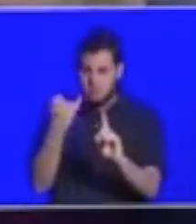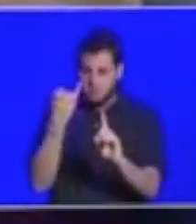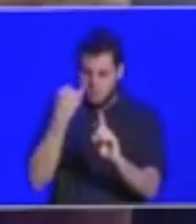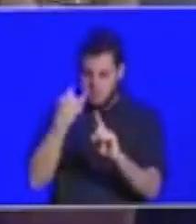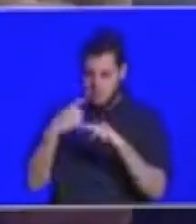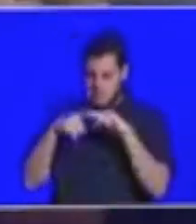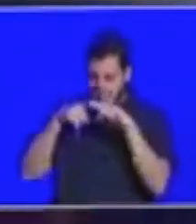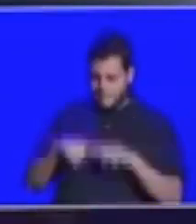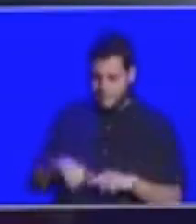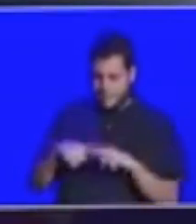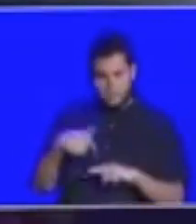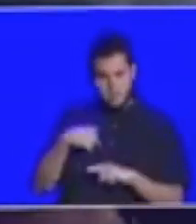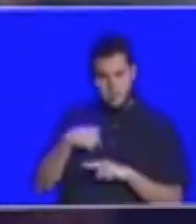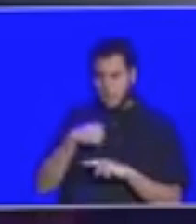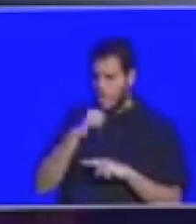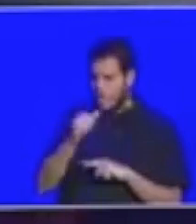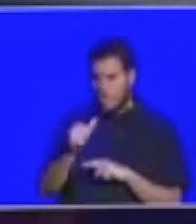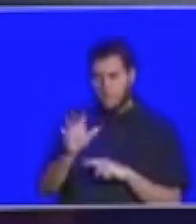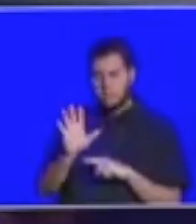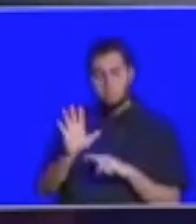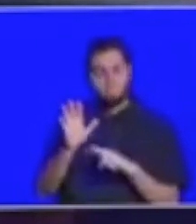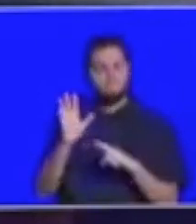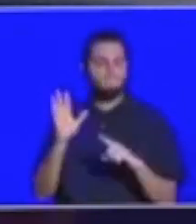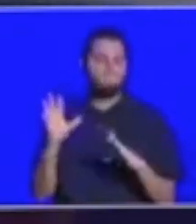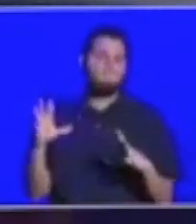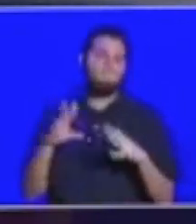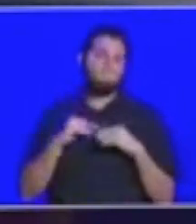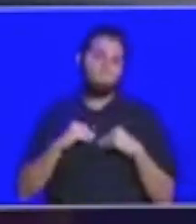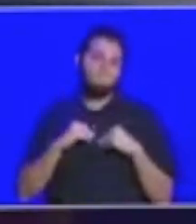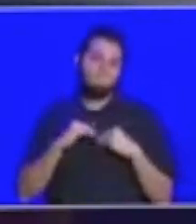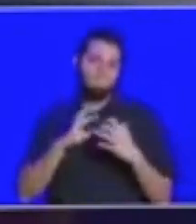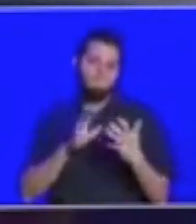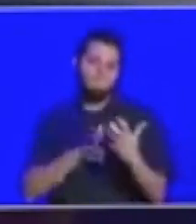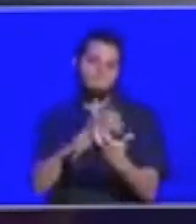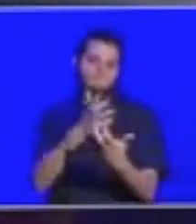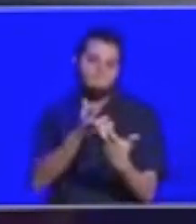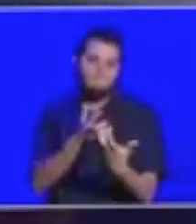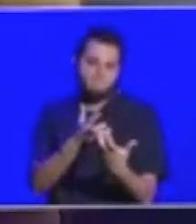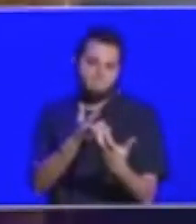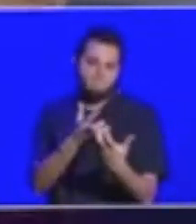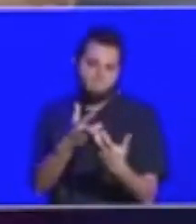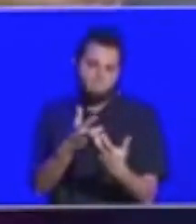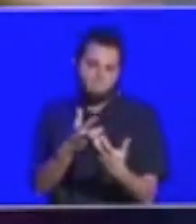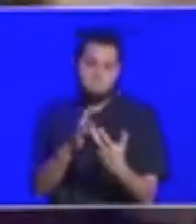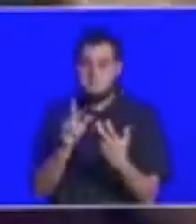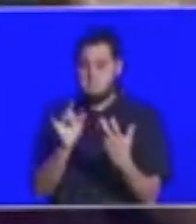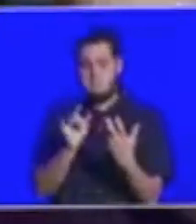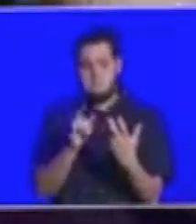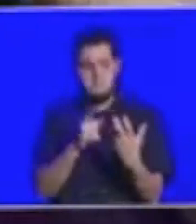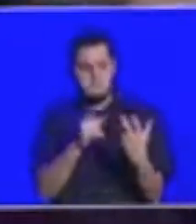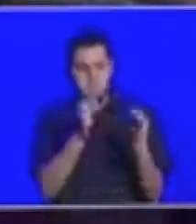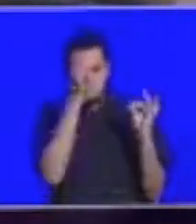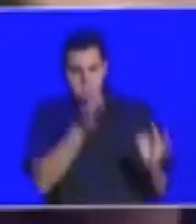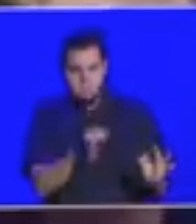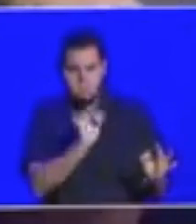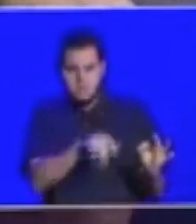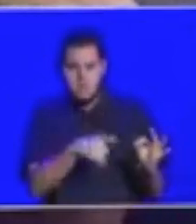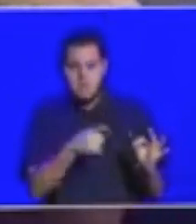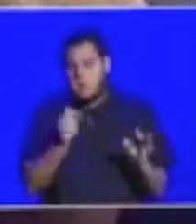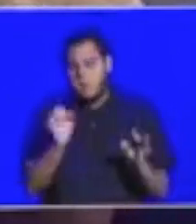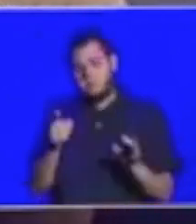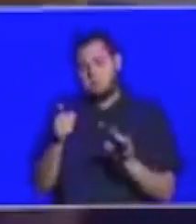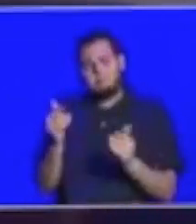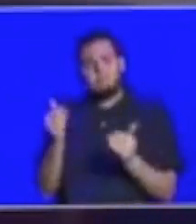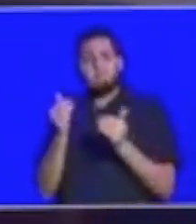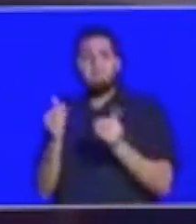toca aceptar y adaptarme. Puedo escoger eso o puedo escoger vivir con el coraje, alto odio todo el